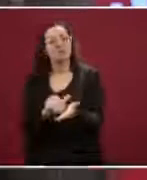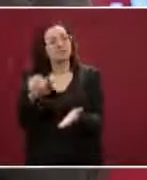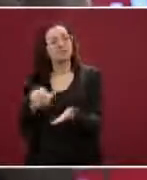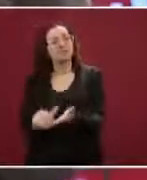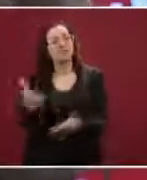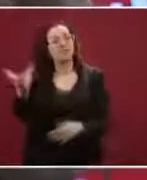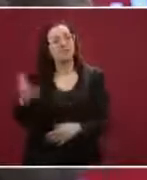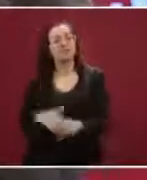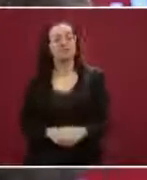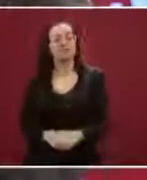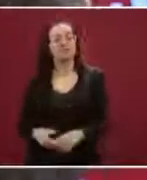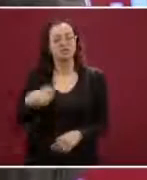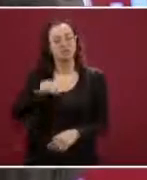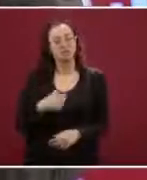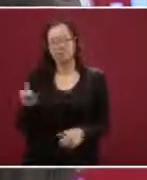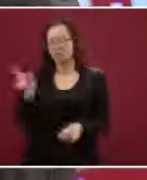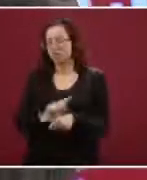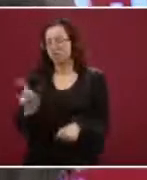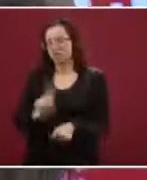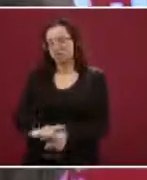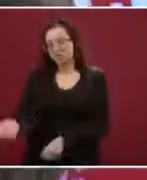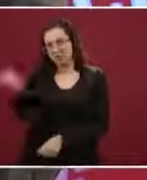Y lo traigo aquí,